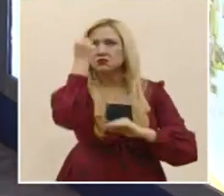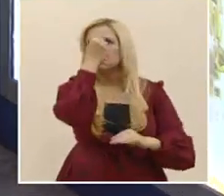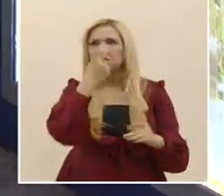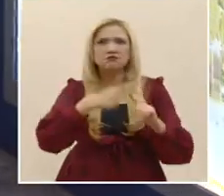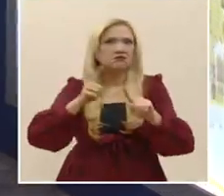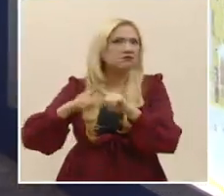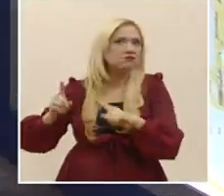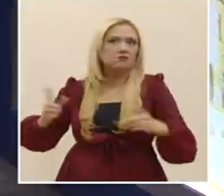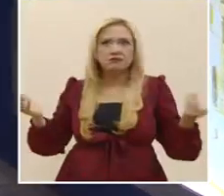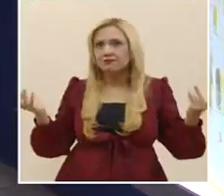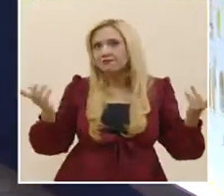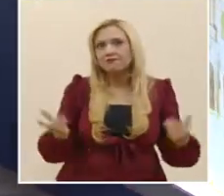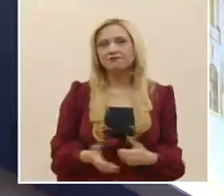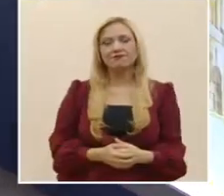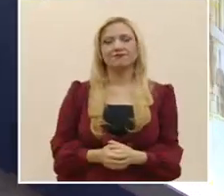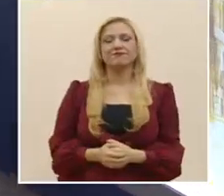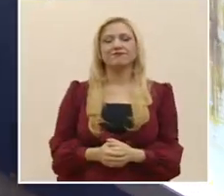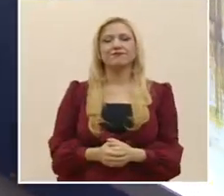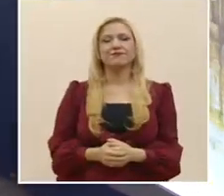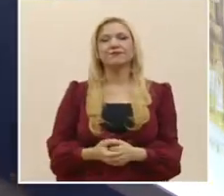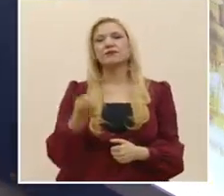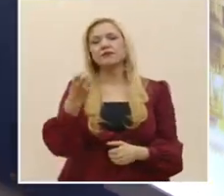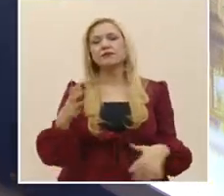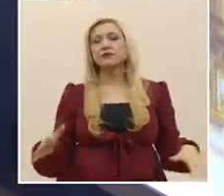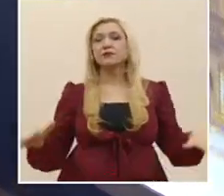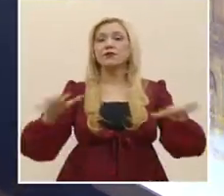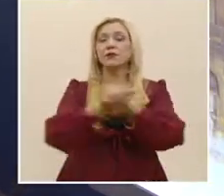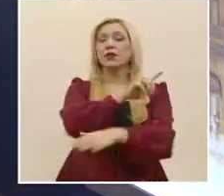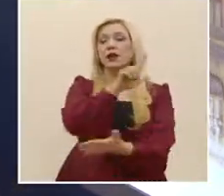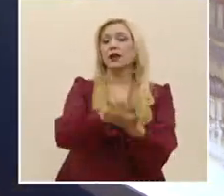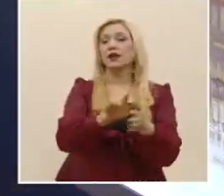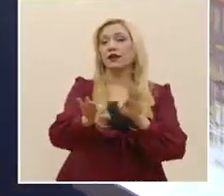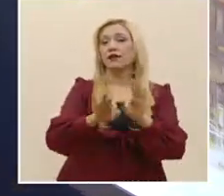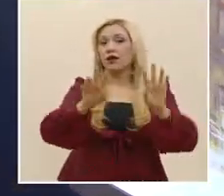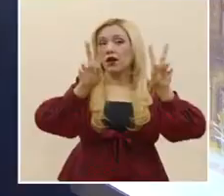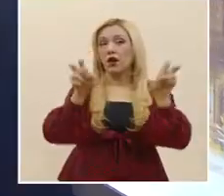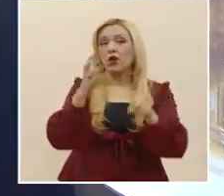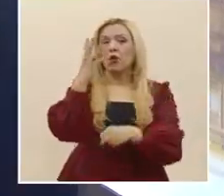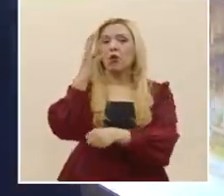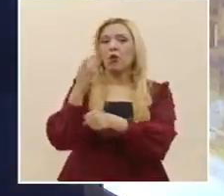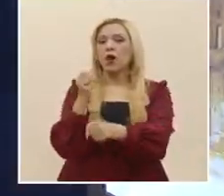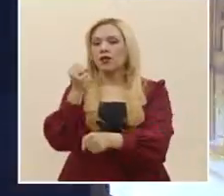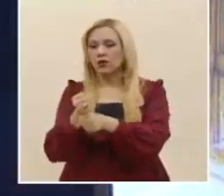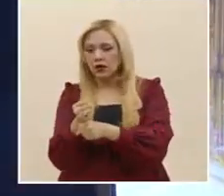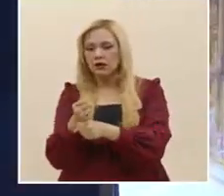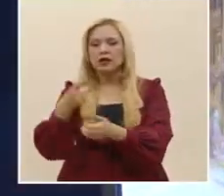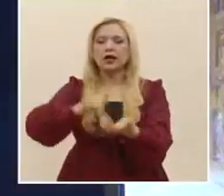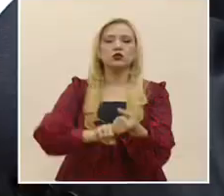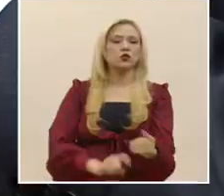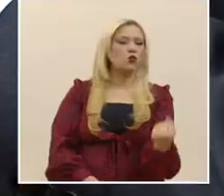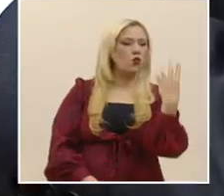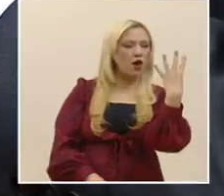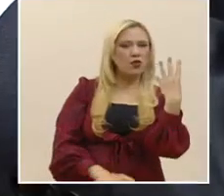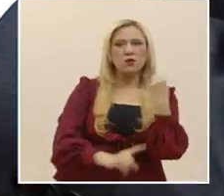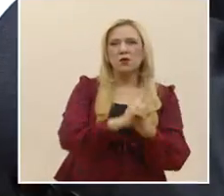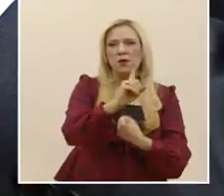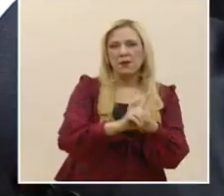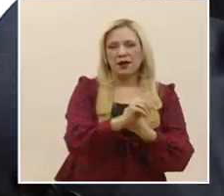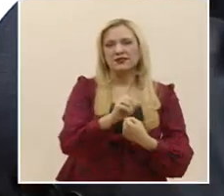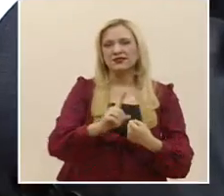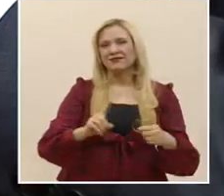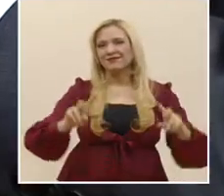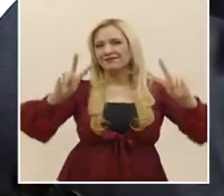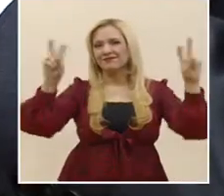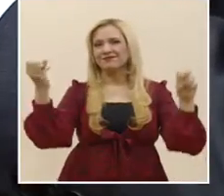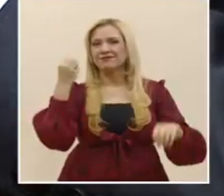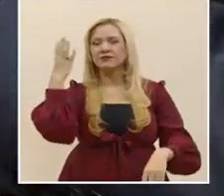Y en la serie conmemorativa de la reforma al sistema de justicia laboral, 4 años, 4 retos, juzgadores federales abordaron el tema